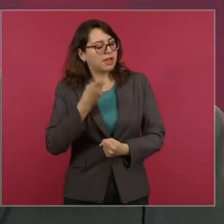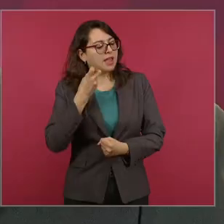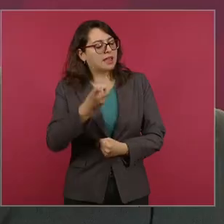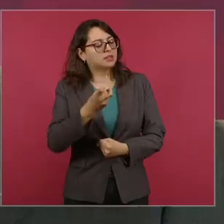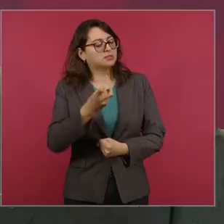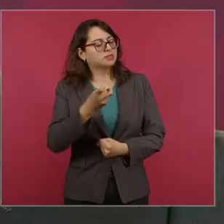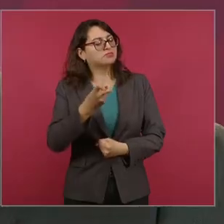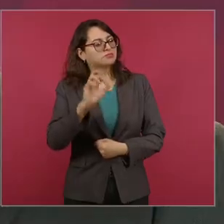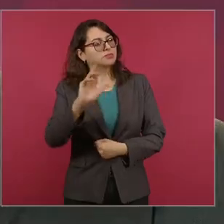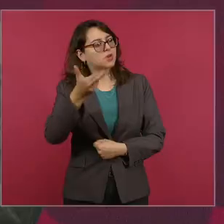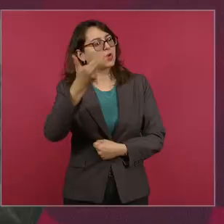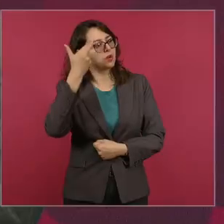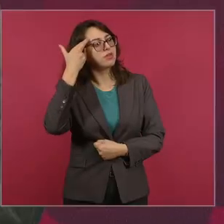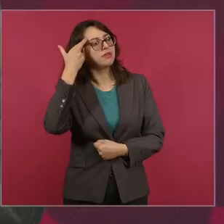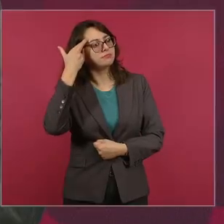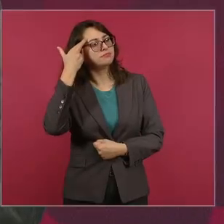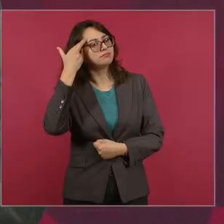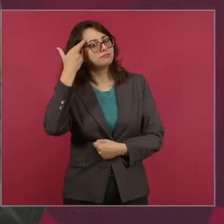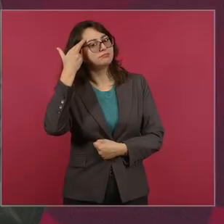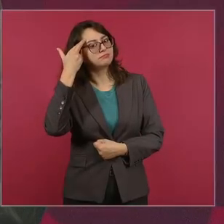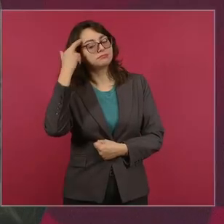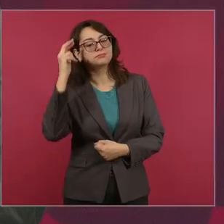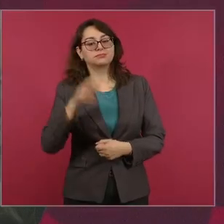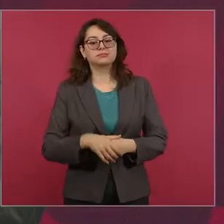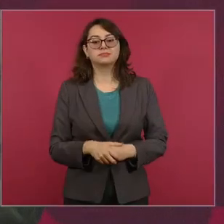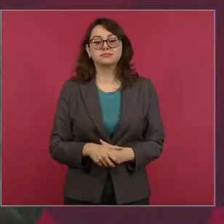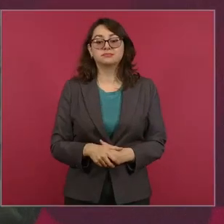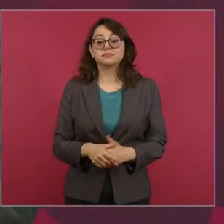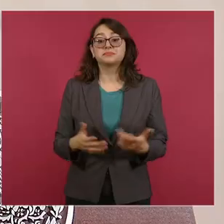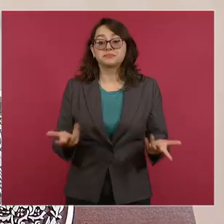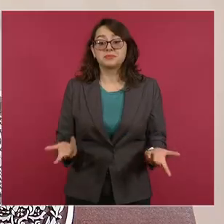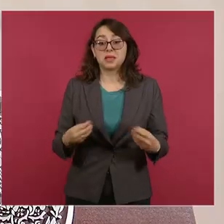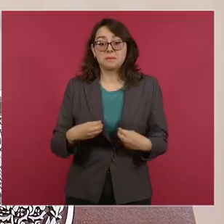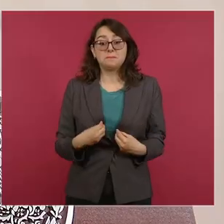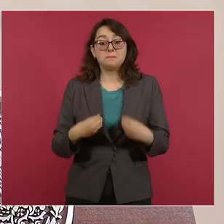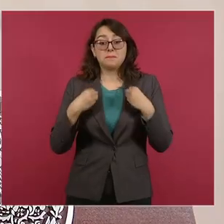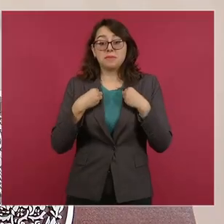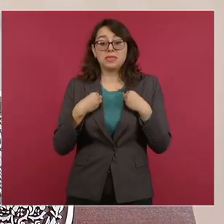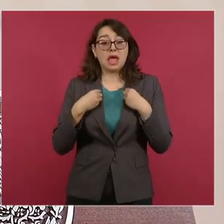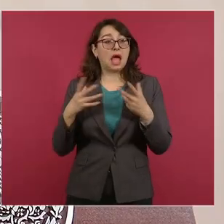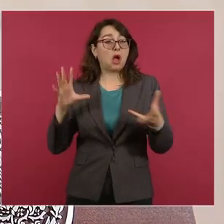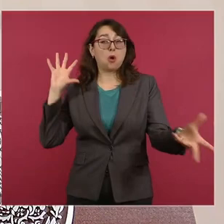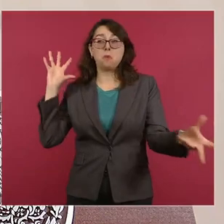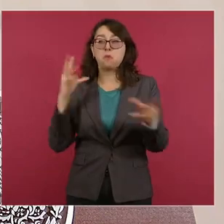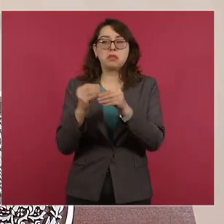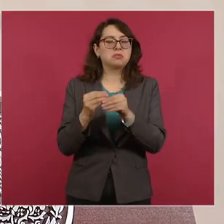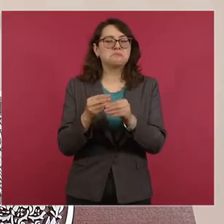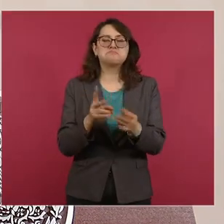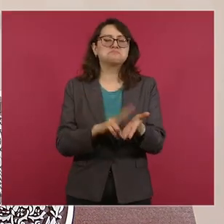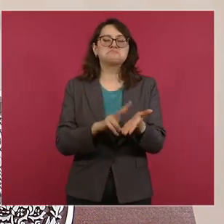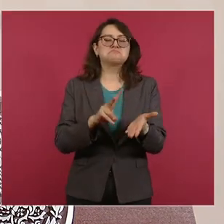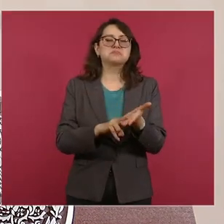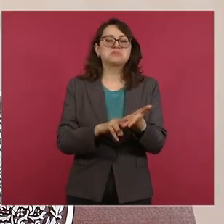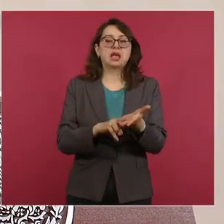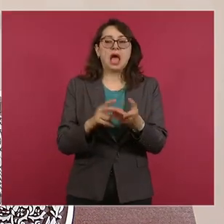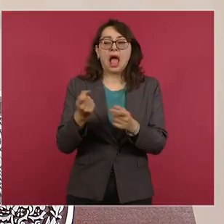la vida muchas veces son esos pequeños momentos hay un libro